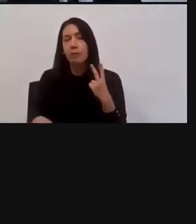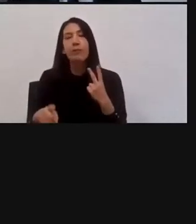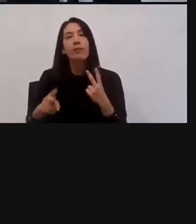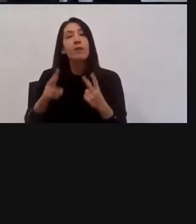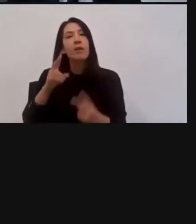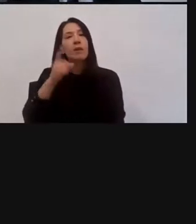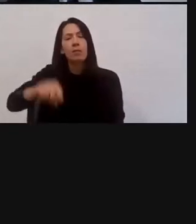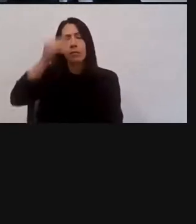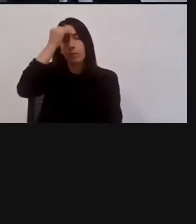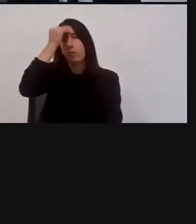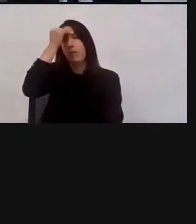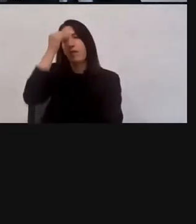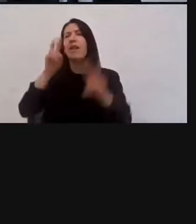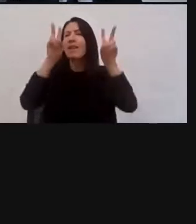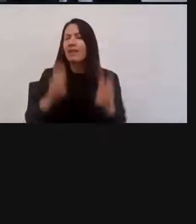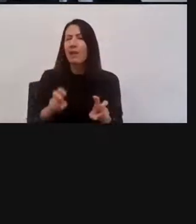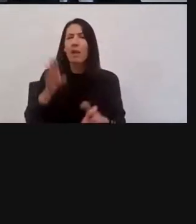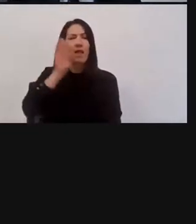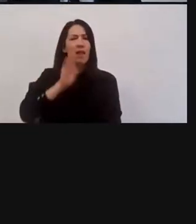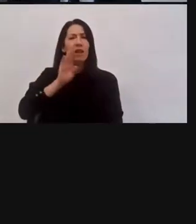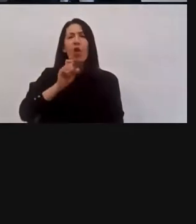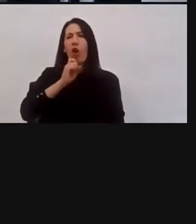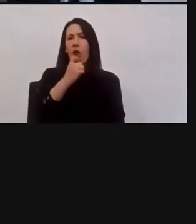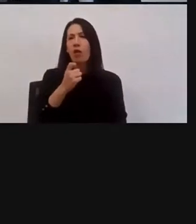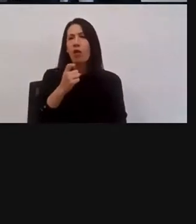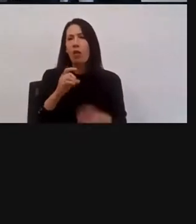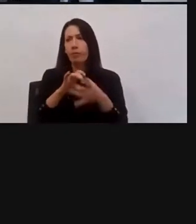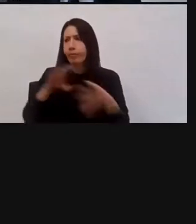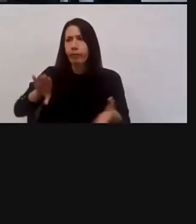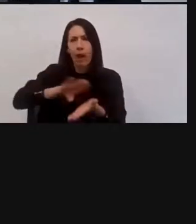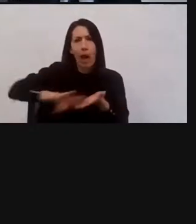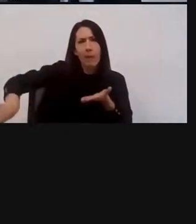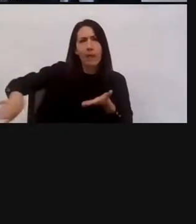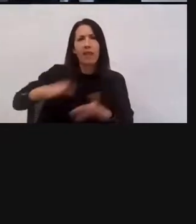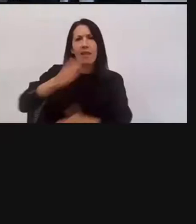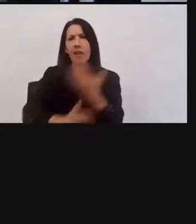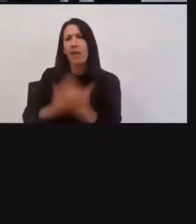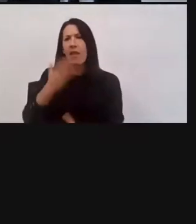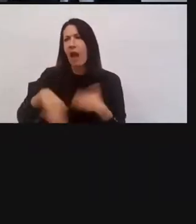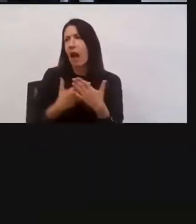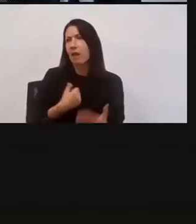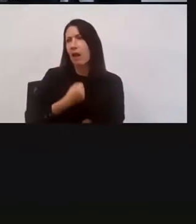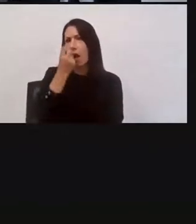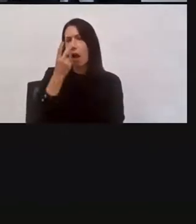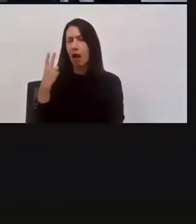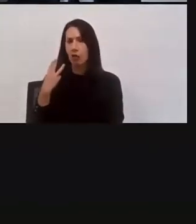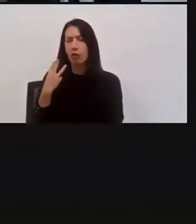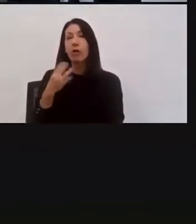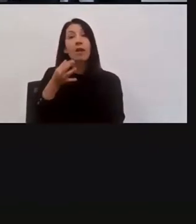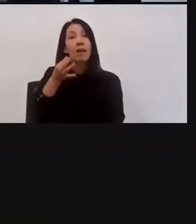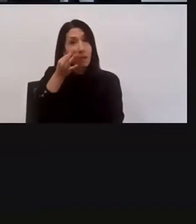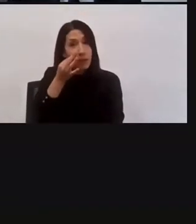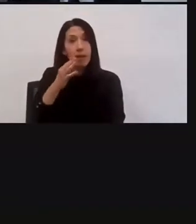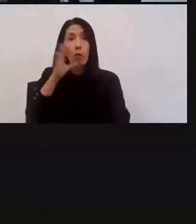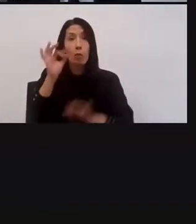Podría pensarse que este tema de los delitos de odio estaba alejado de la discapacidad hasta hace un par de años, ¿no? Y realmente por las cifras que ha